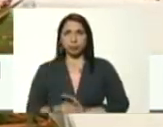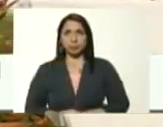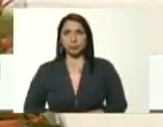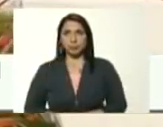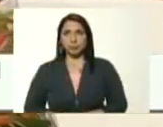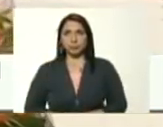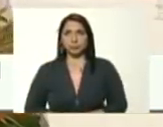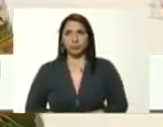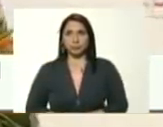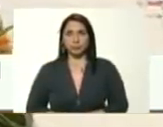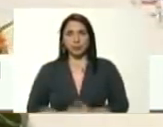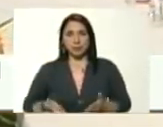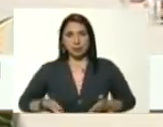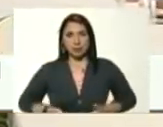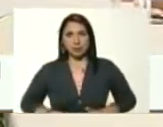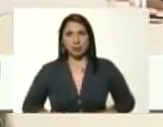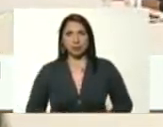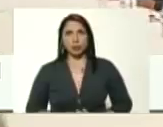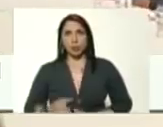maduro guerra